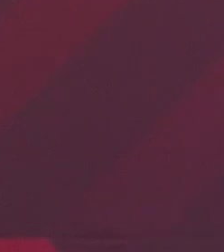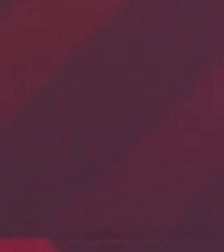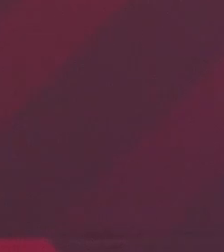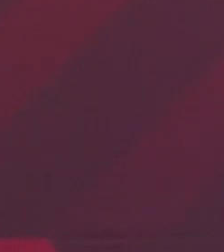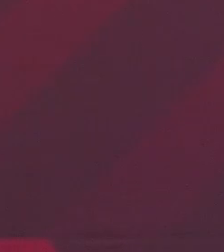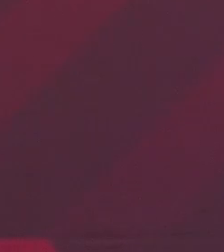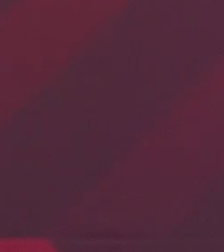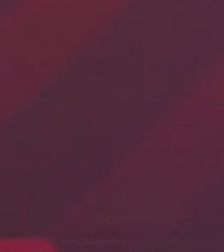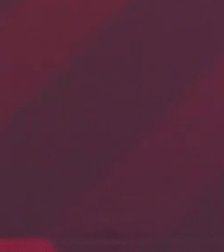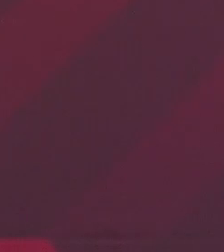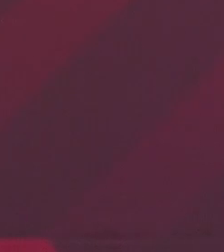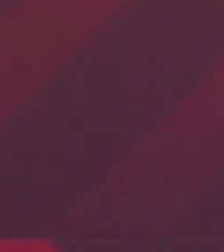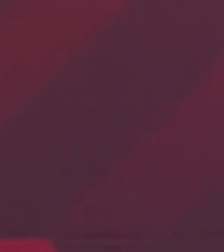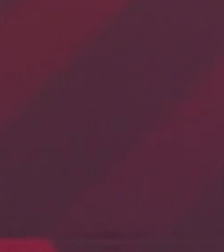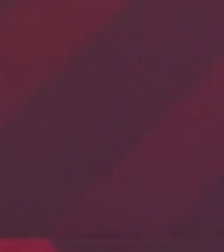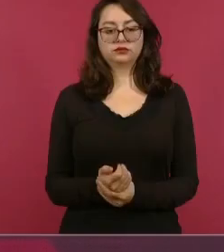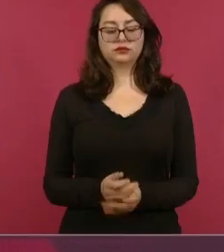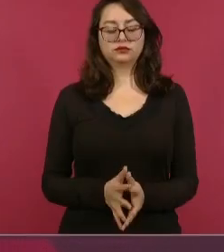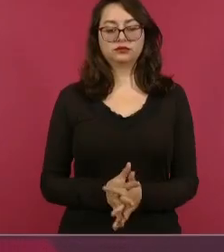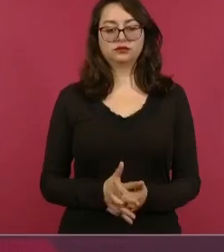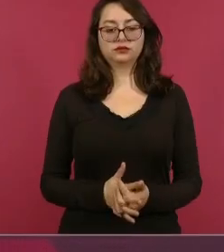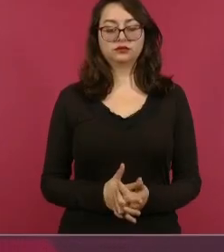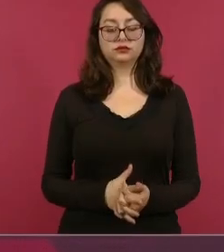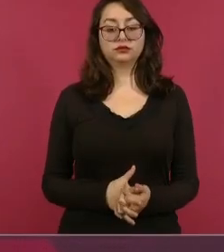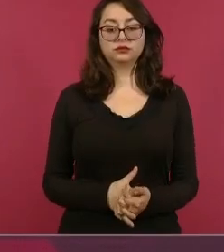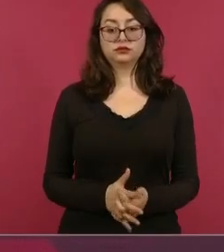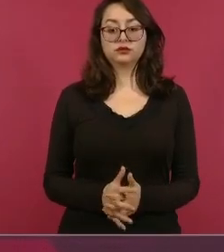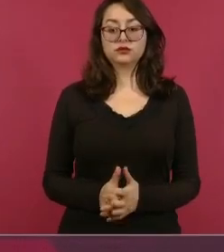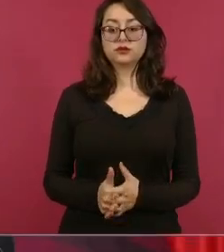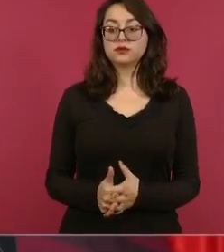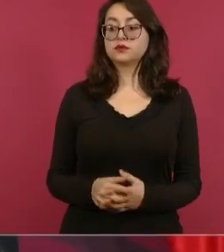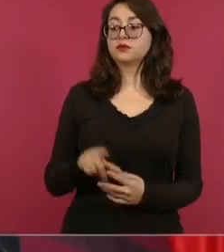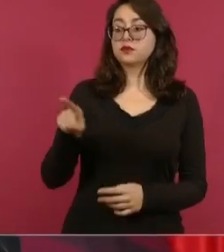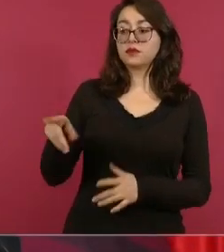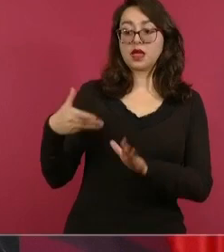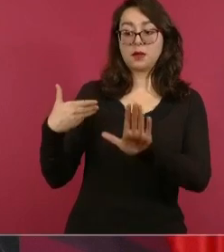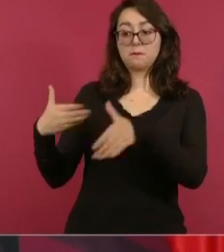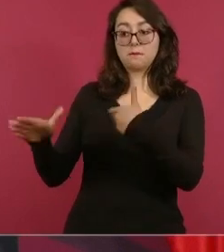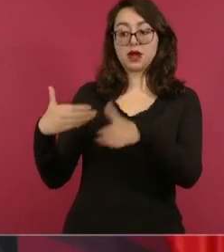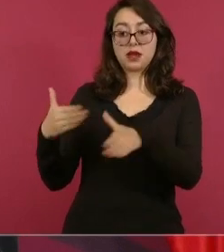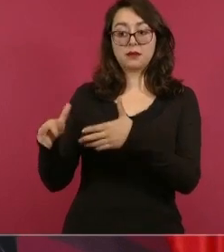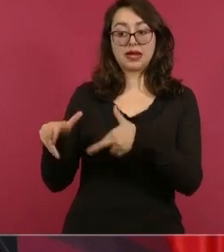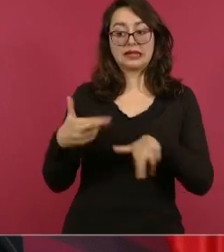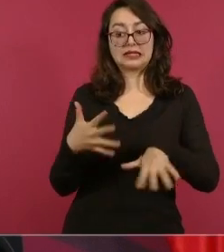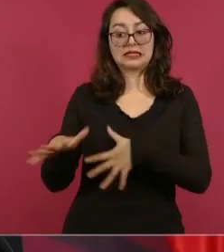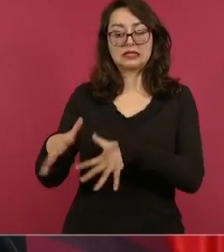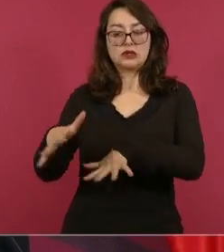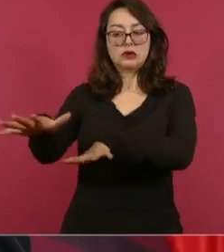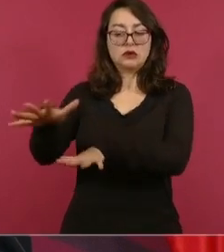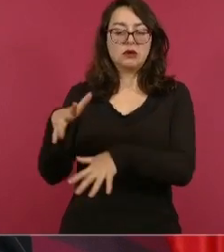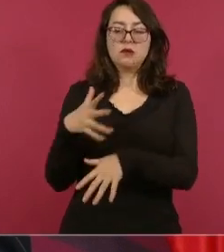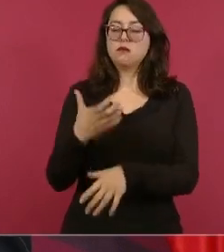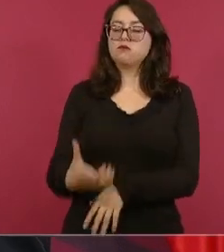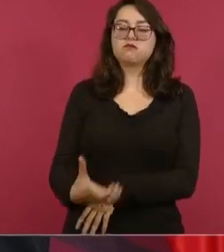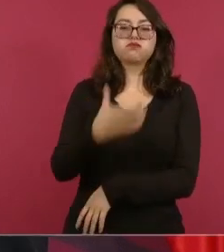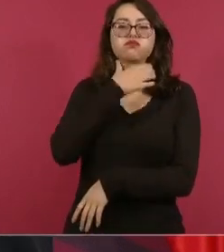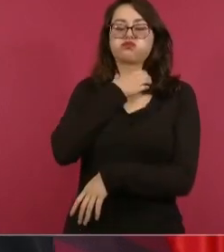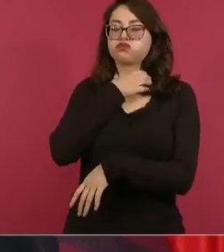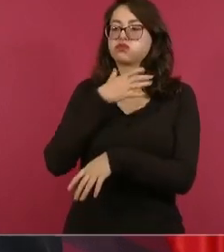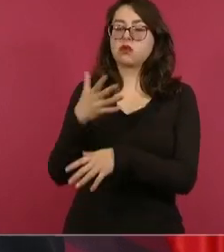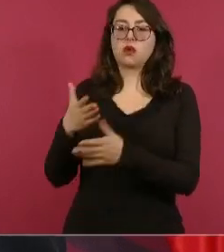Hay mucha saturación y hay algunos problemas que nosotros deseamos que los resuelvan pronto.